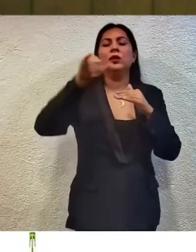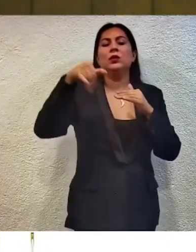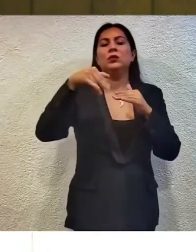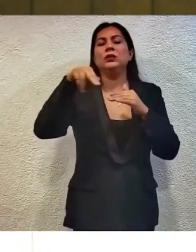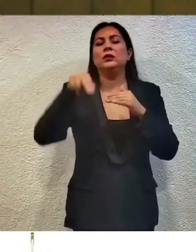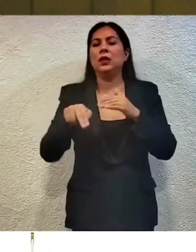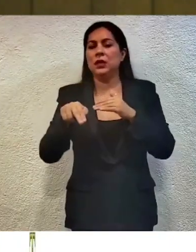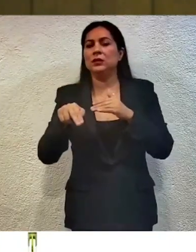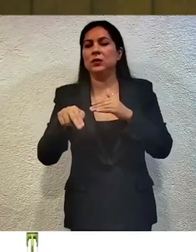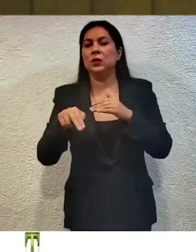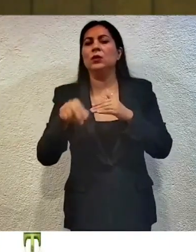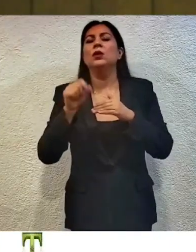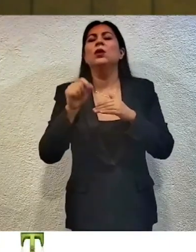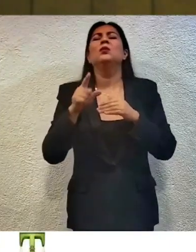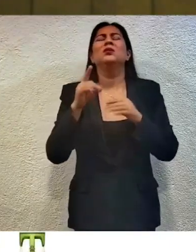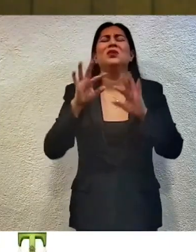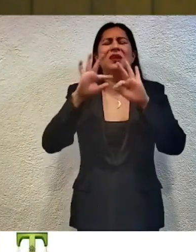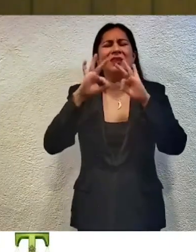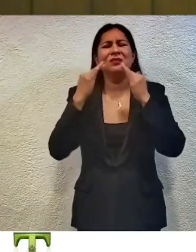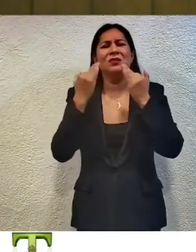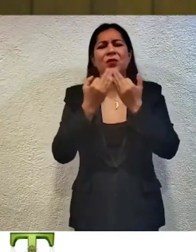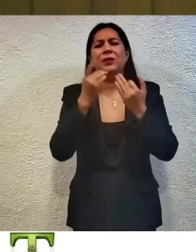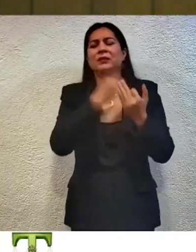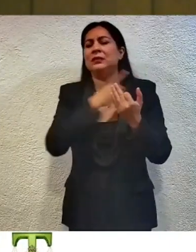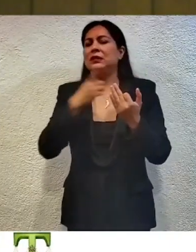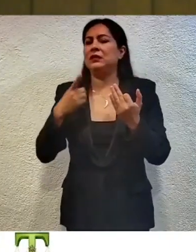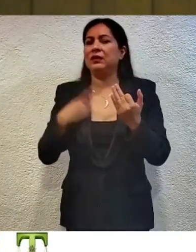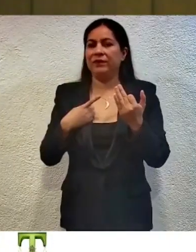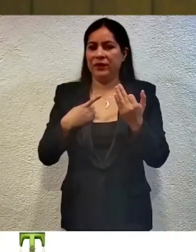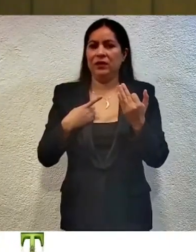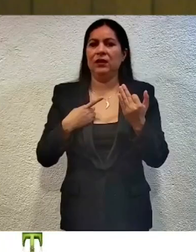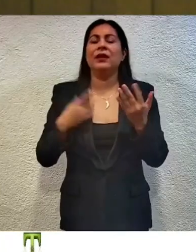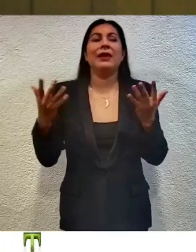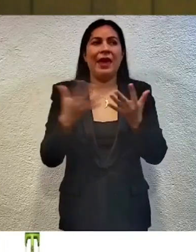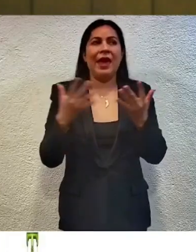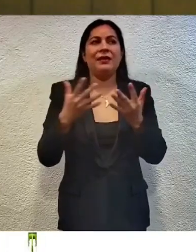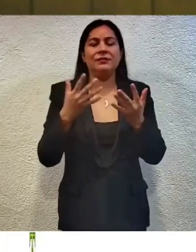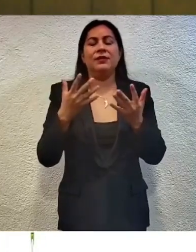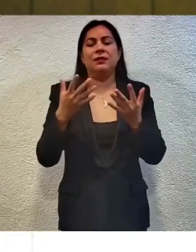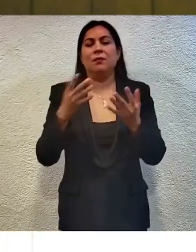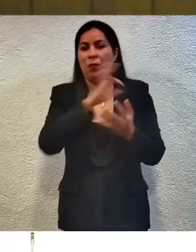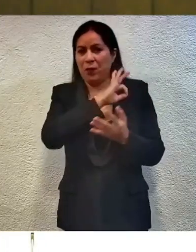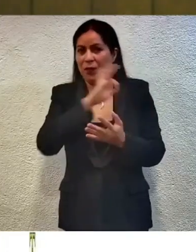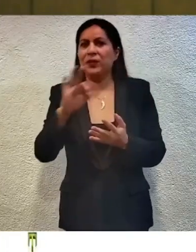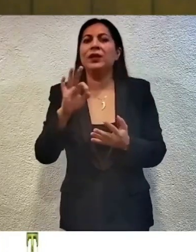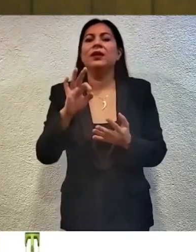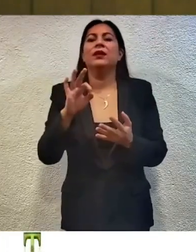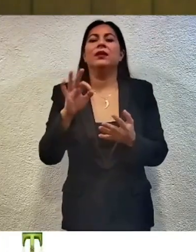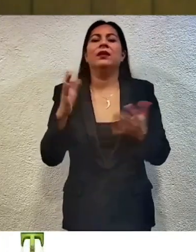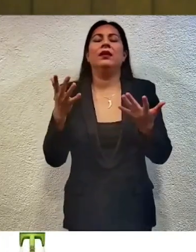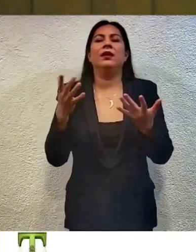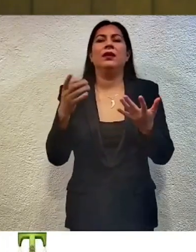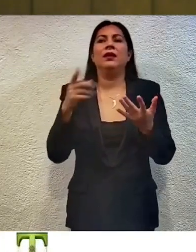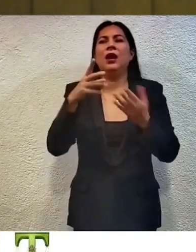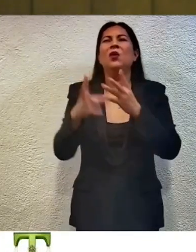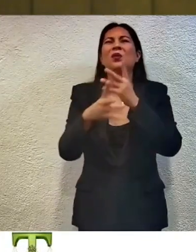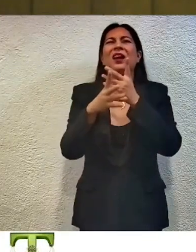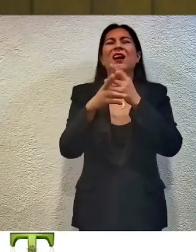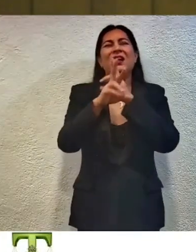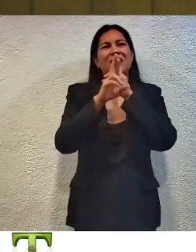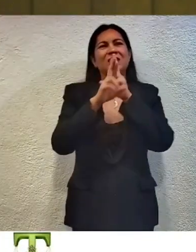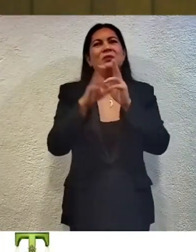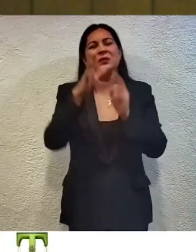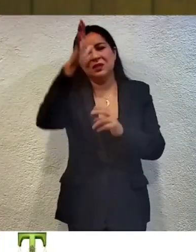de la Nación, son los mecanismos que hacen posible arribar a una resolución